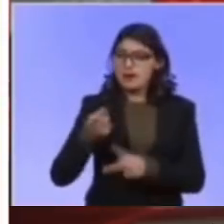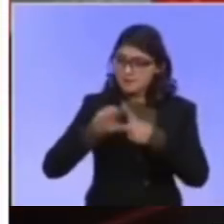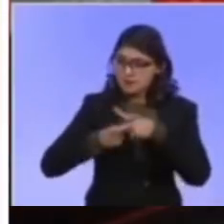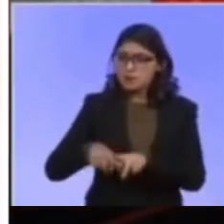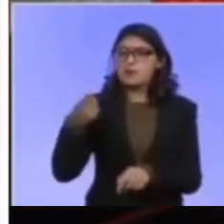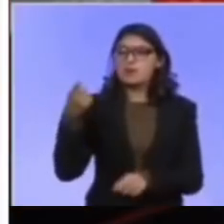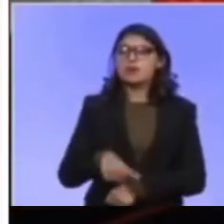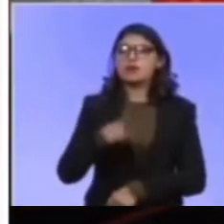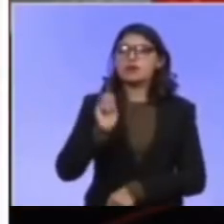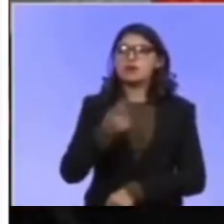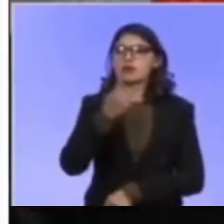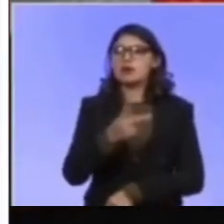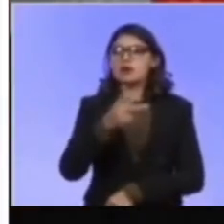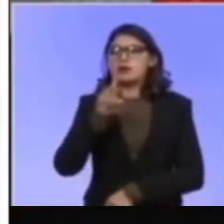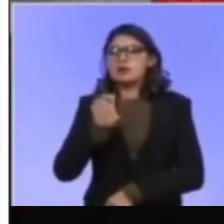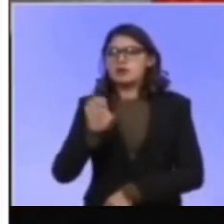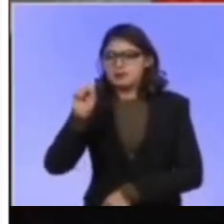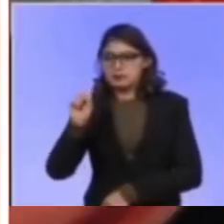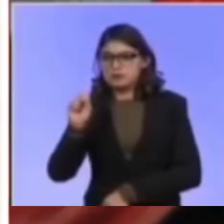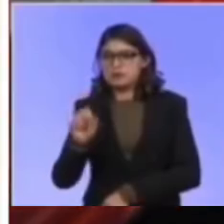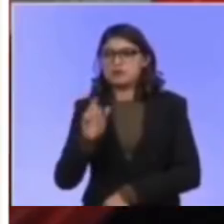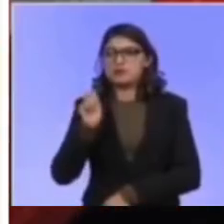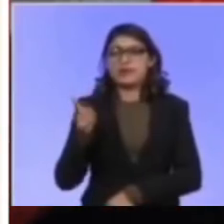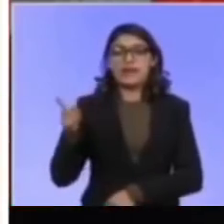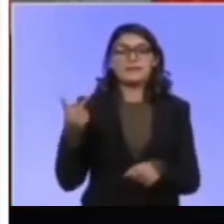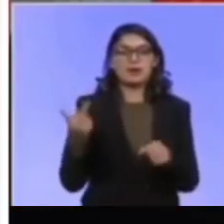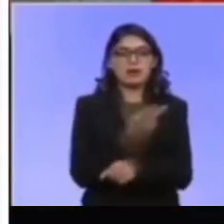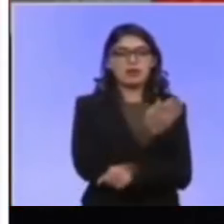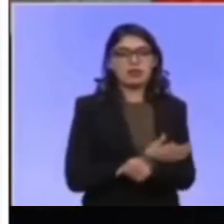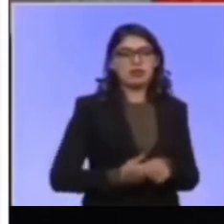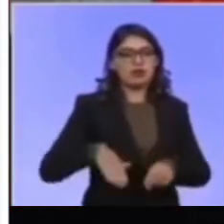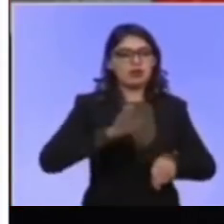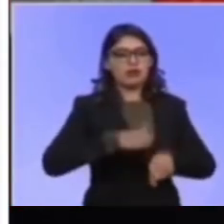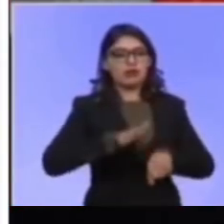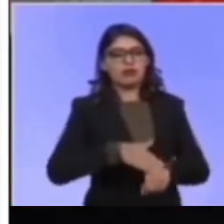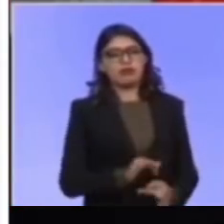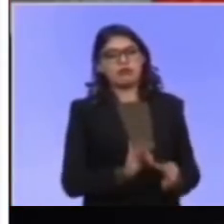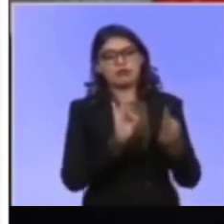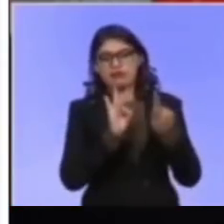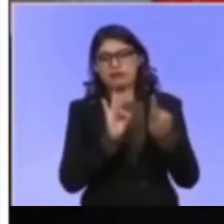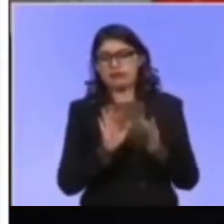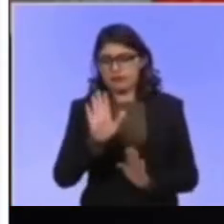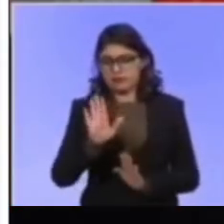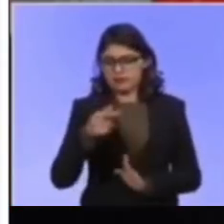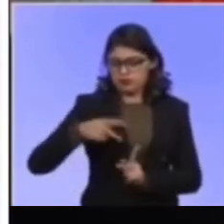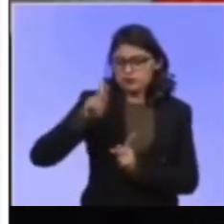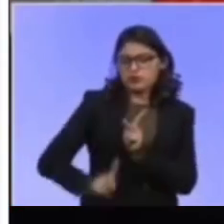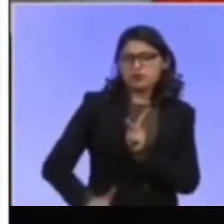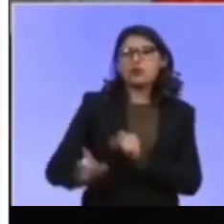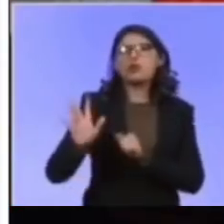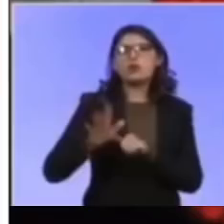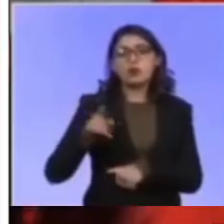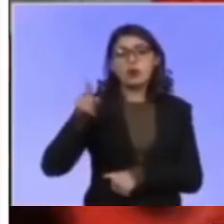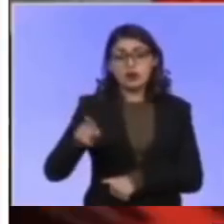oficioso en que si fueron llamados en este punto quiero detenerme a